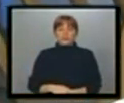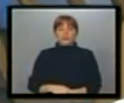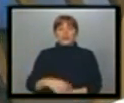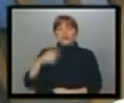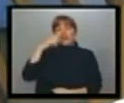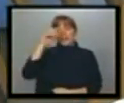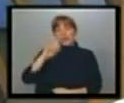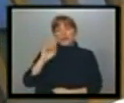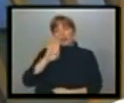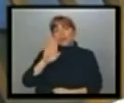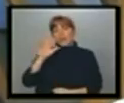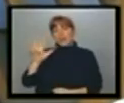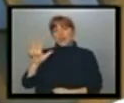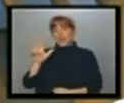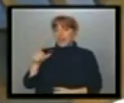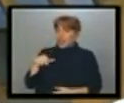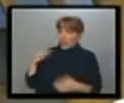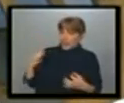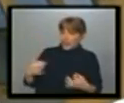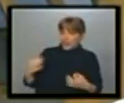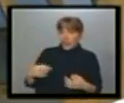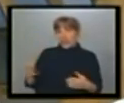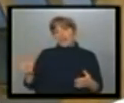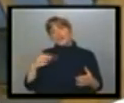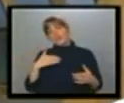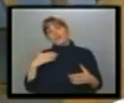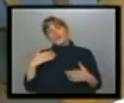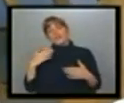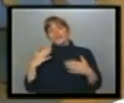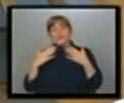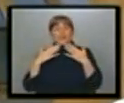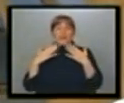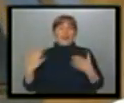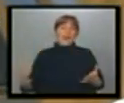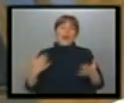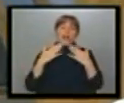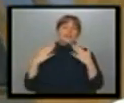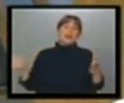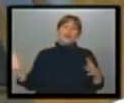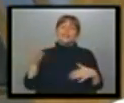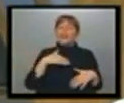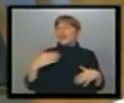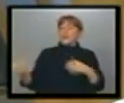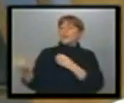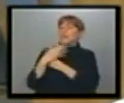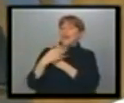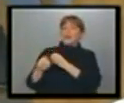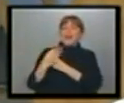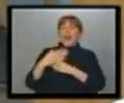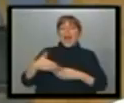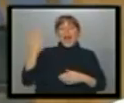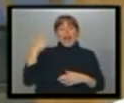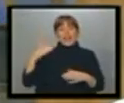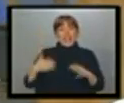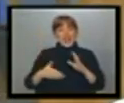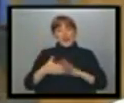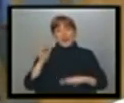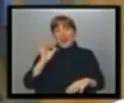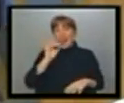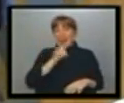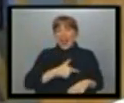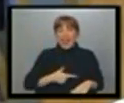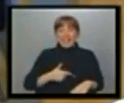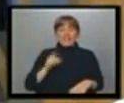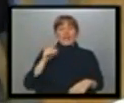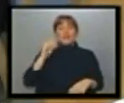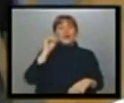7.43, ¿todo bien? Sí, todo bárbaro. Agradecemos. Sigan llegando los mensajes. Sí, Daniel. Mira, ayer estuve en el Club Lanús. Está bien, hay que ser